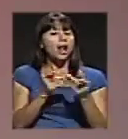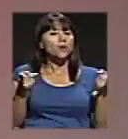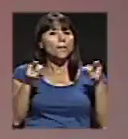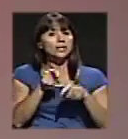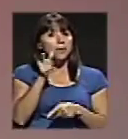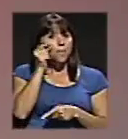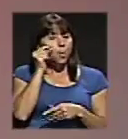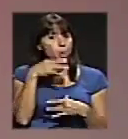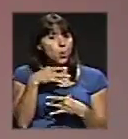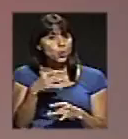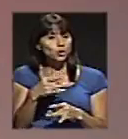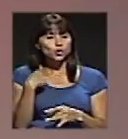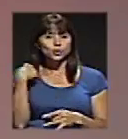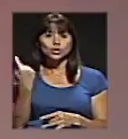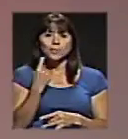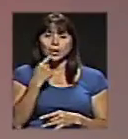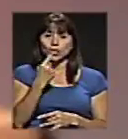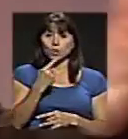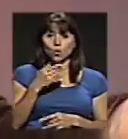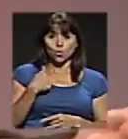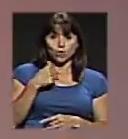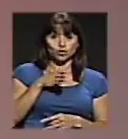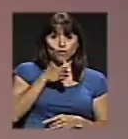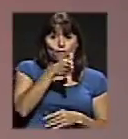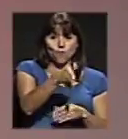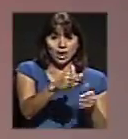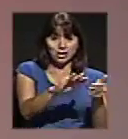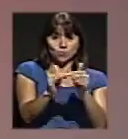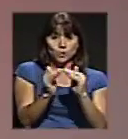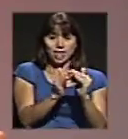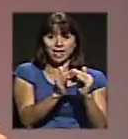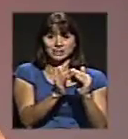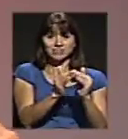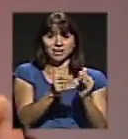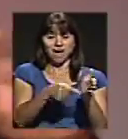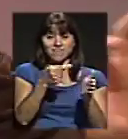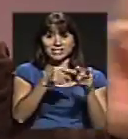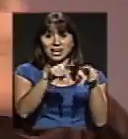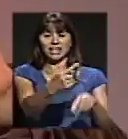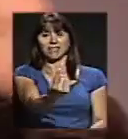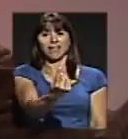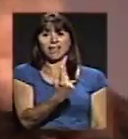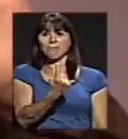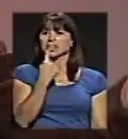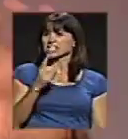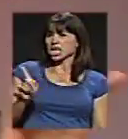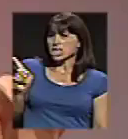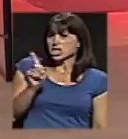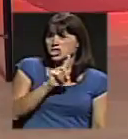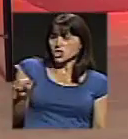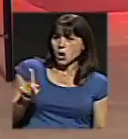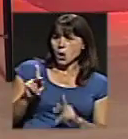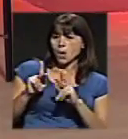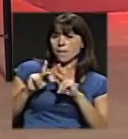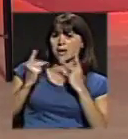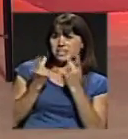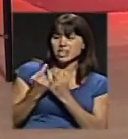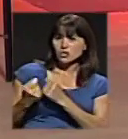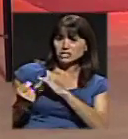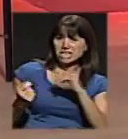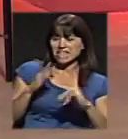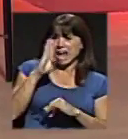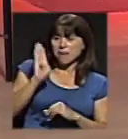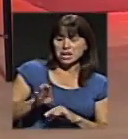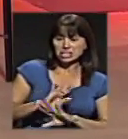digo, cuando voy a las comunidades, a veces me topo gente que me dice, no, la izquierda jamás, Dios guarde, y empezamos a hablar de